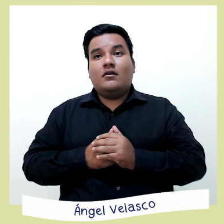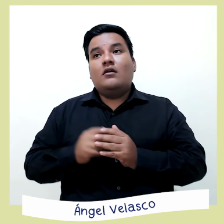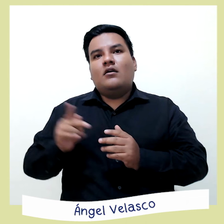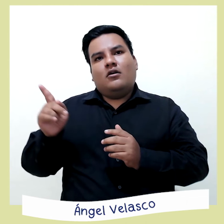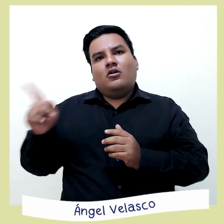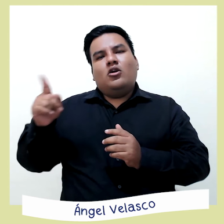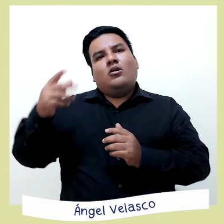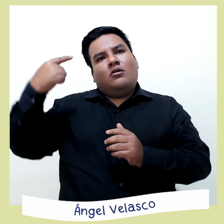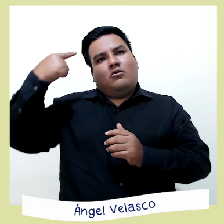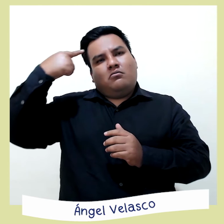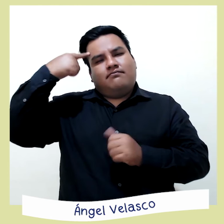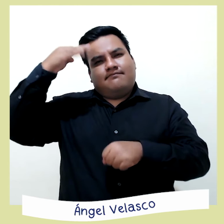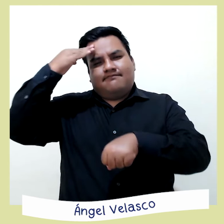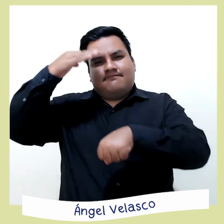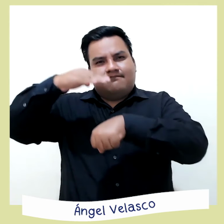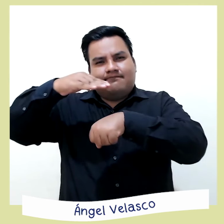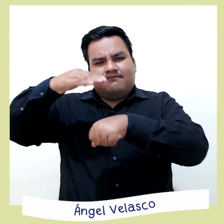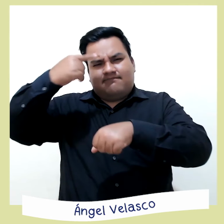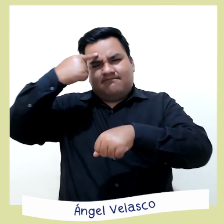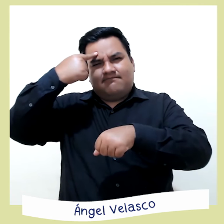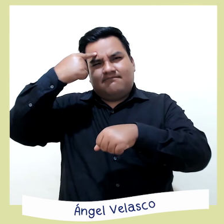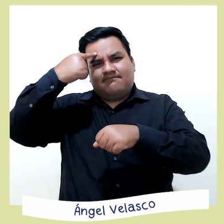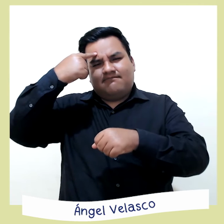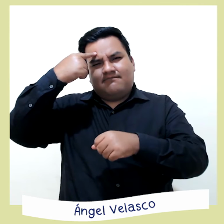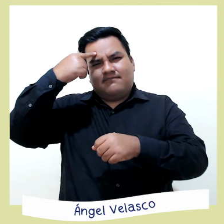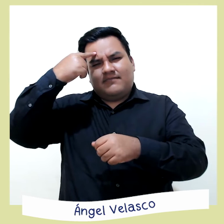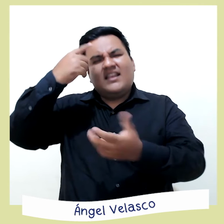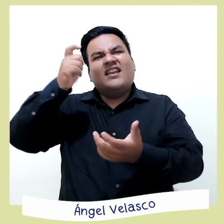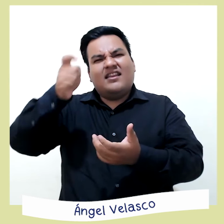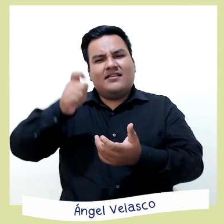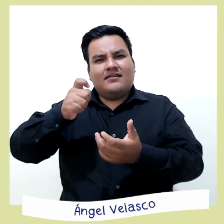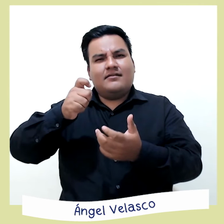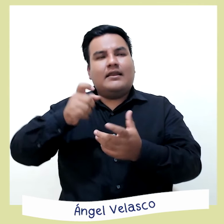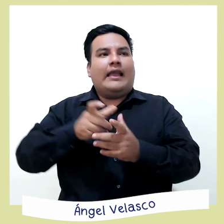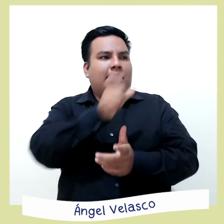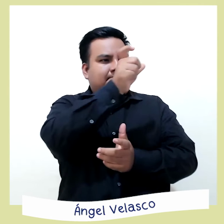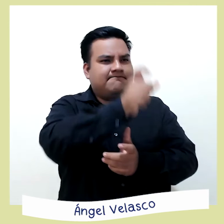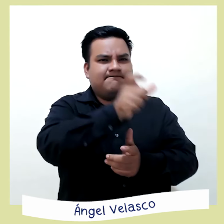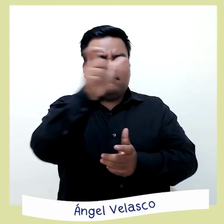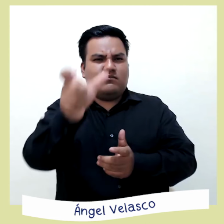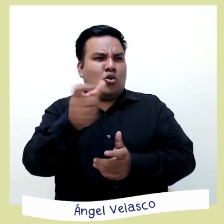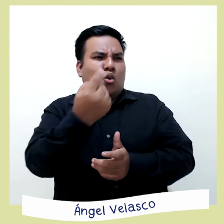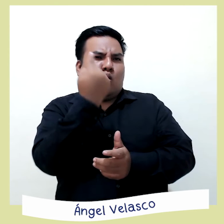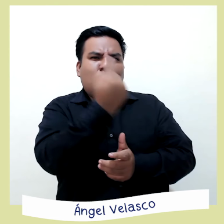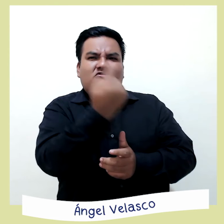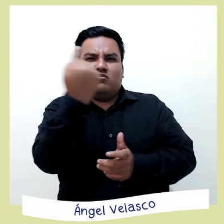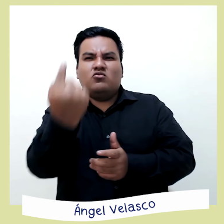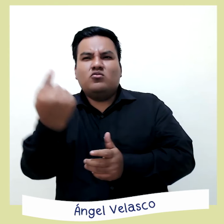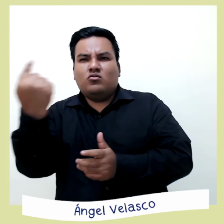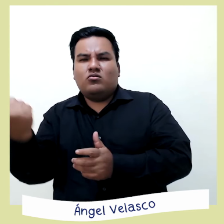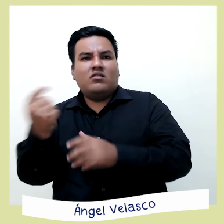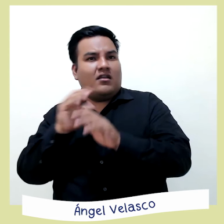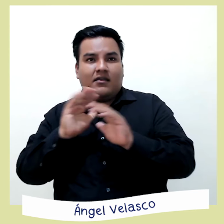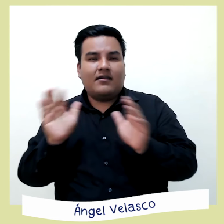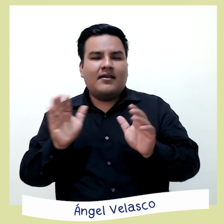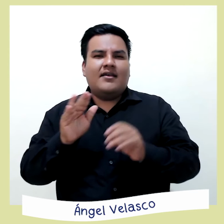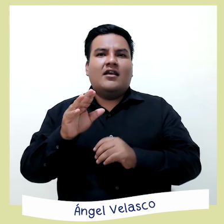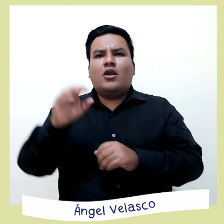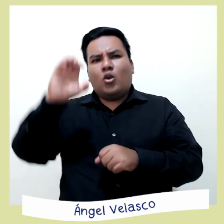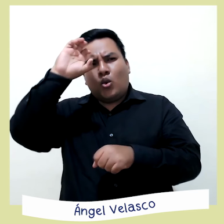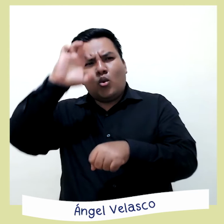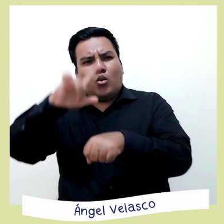mi nombre. ¿Me atiendes o qué? ¿Por qué? Porque ya está hipostasiado en el cerebro de la gente y que